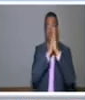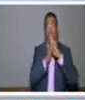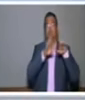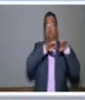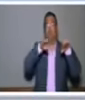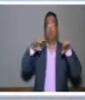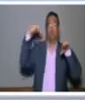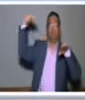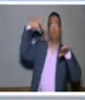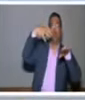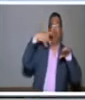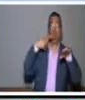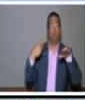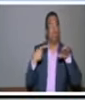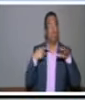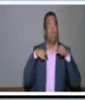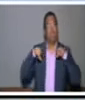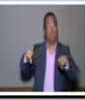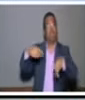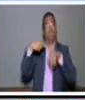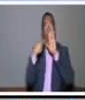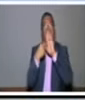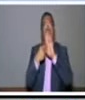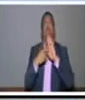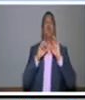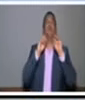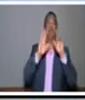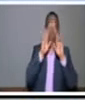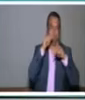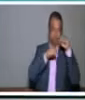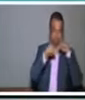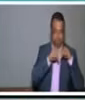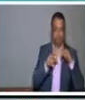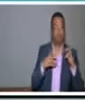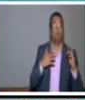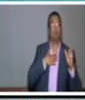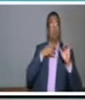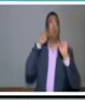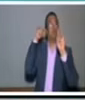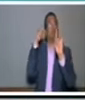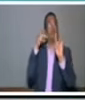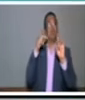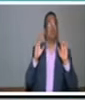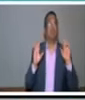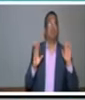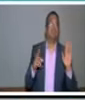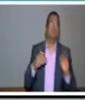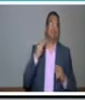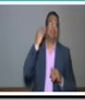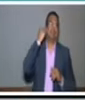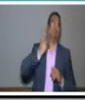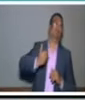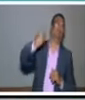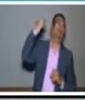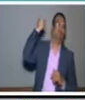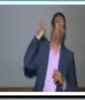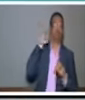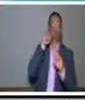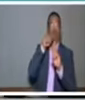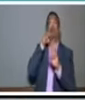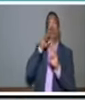deuda tan inmensa de la Autoridad de Energía Eléctrica? Primero, quiero hacer claro cuál ha sido mi posición, porque yo no me enteré los otros días de que Lisa Donahue era una